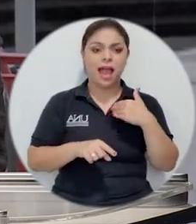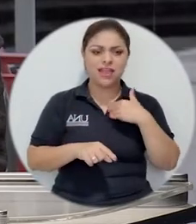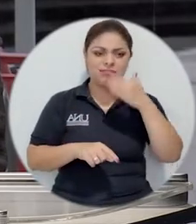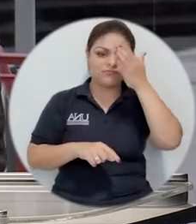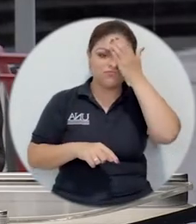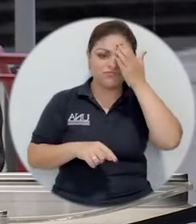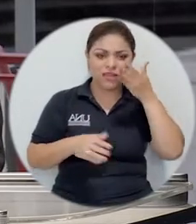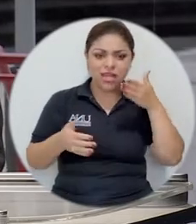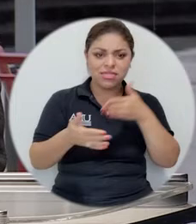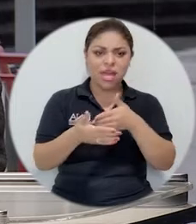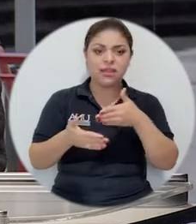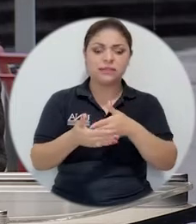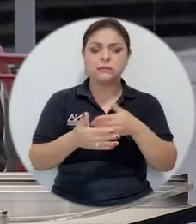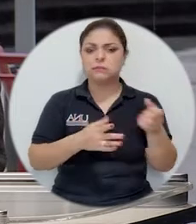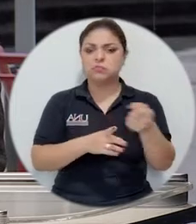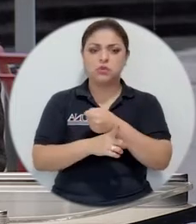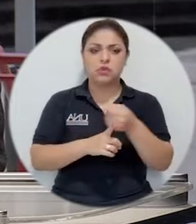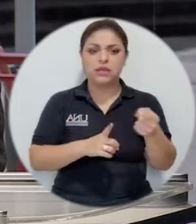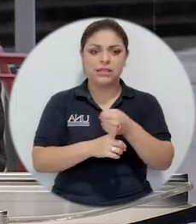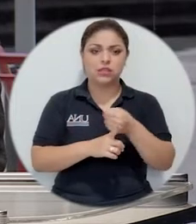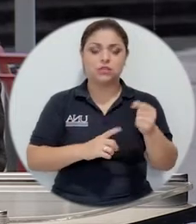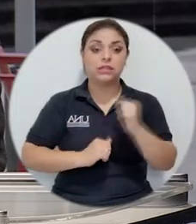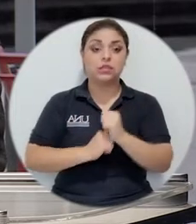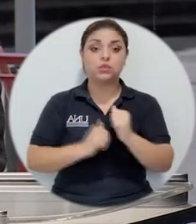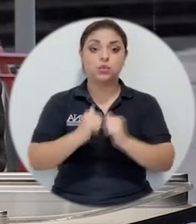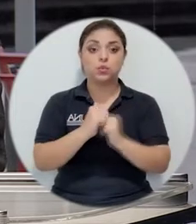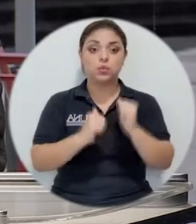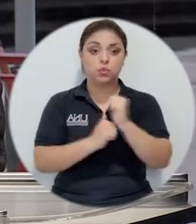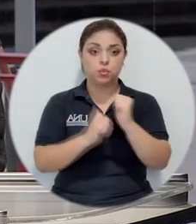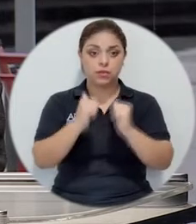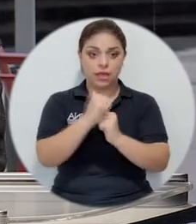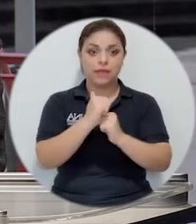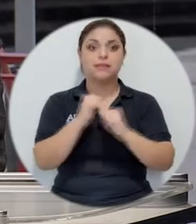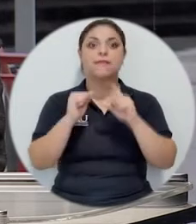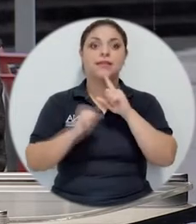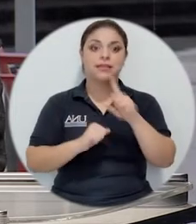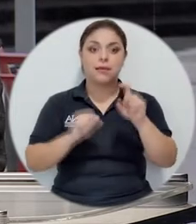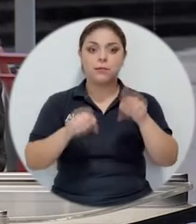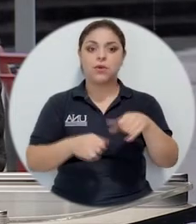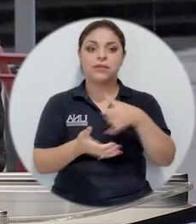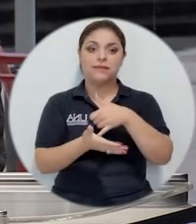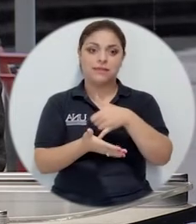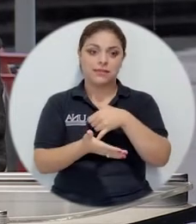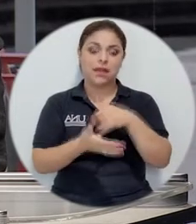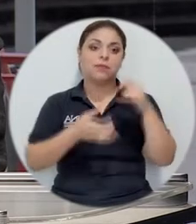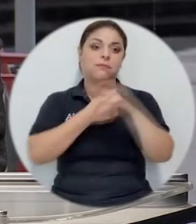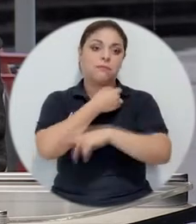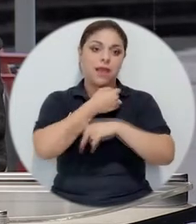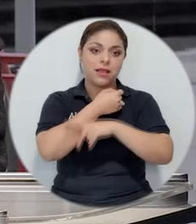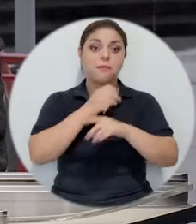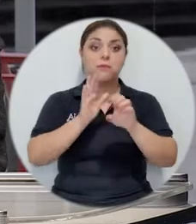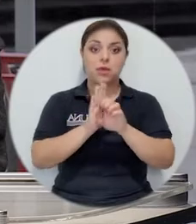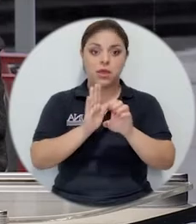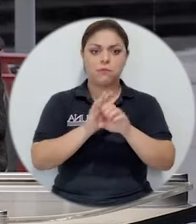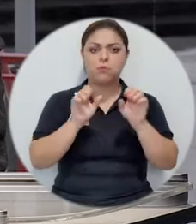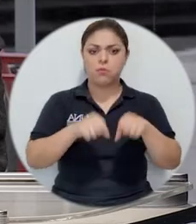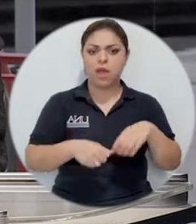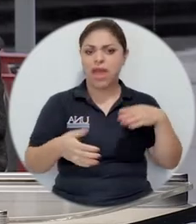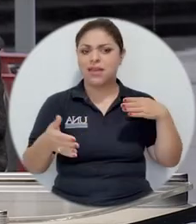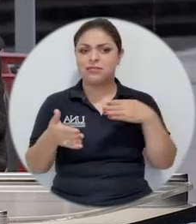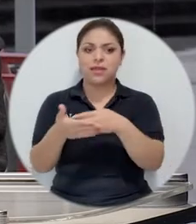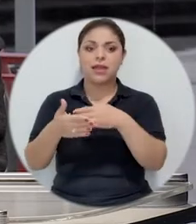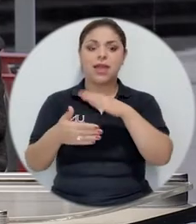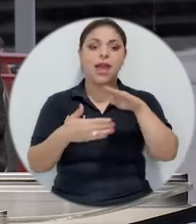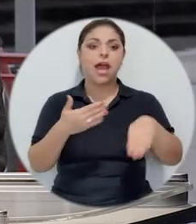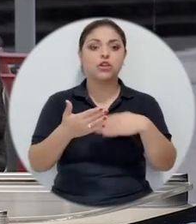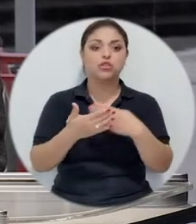ciberataques más violentos, ¿verdad? A las estructuras que realmente pueden debilitar un país. Por ejemplo, pueden haber ataques